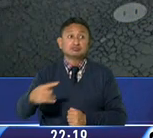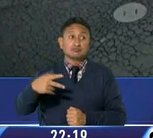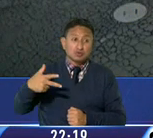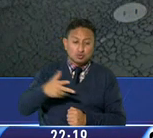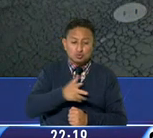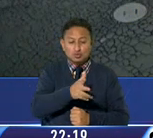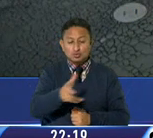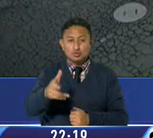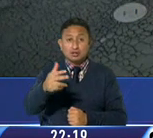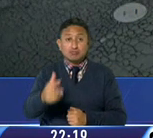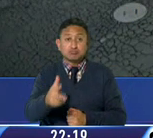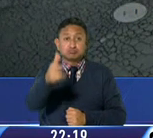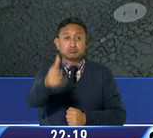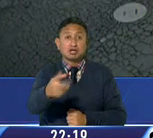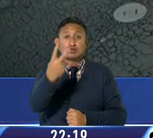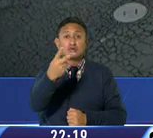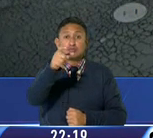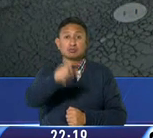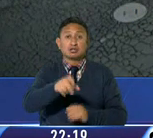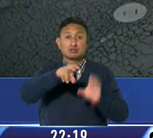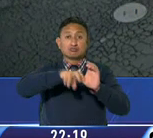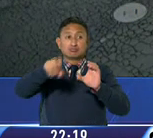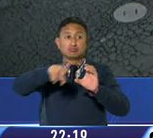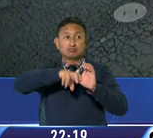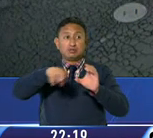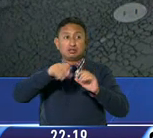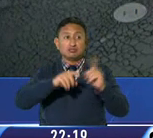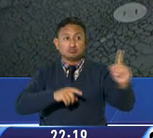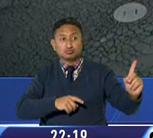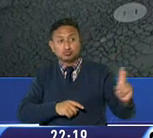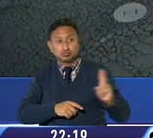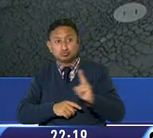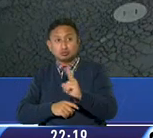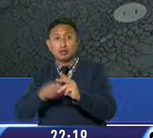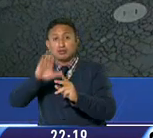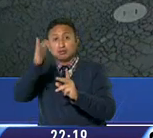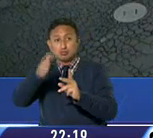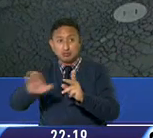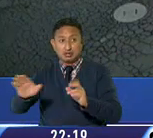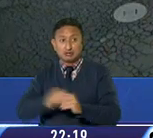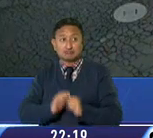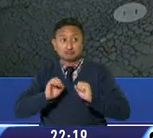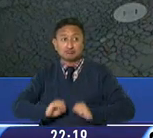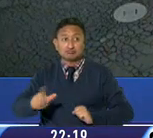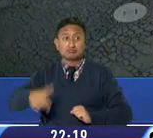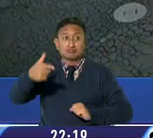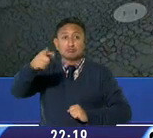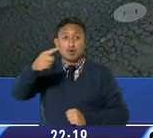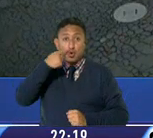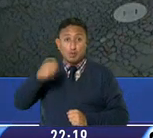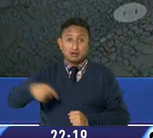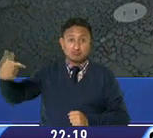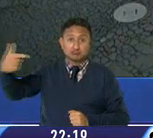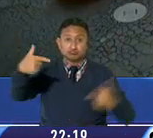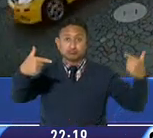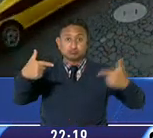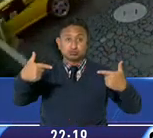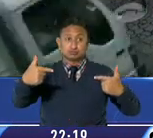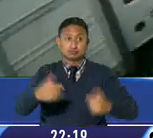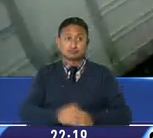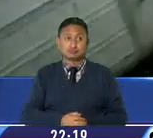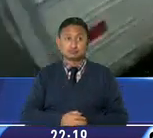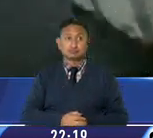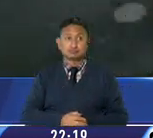metros más adelante 2 sujetos se bajan y vuelven a prisa la camioneta. Con armas obligan al conductor a meterse al domicilio.